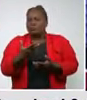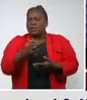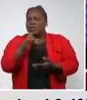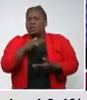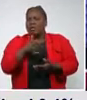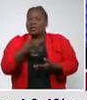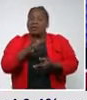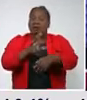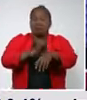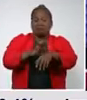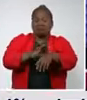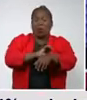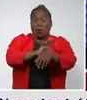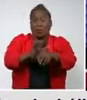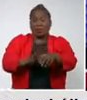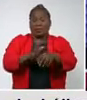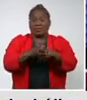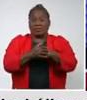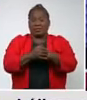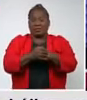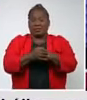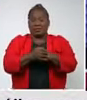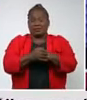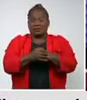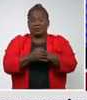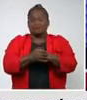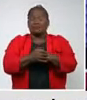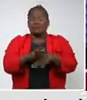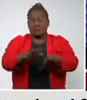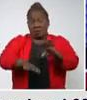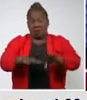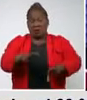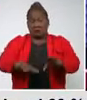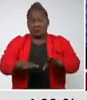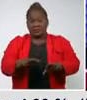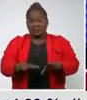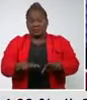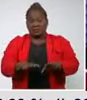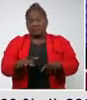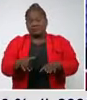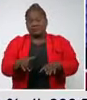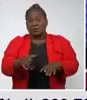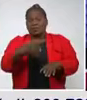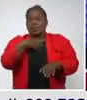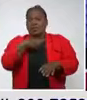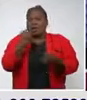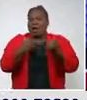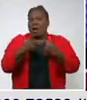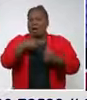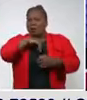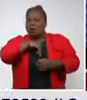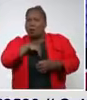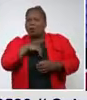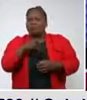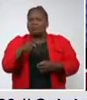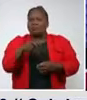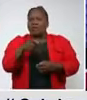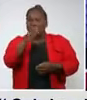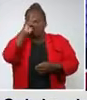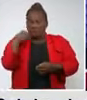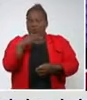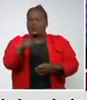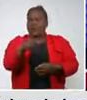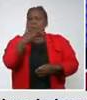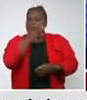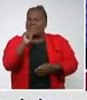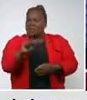COVID y a veces o generalmente elementos epidemiológicos que hagan pensar que está. También se